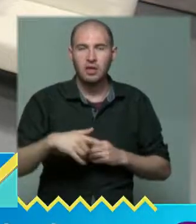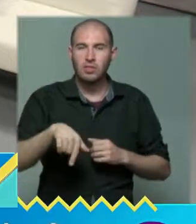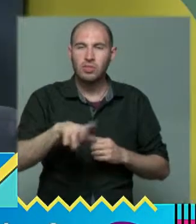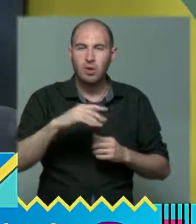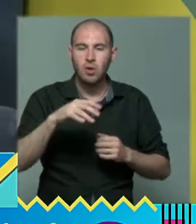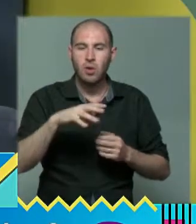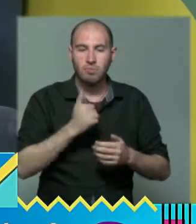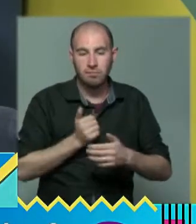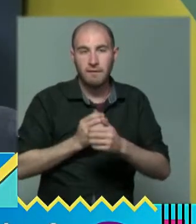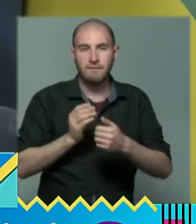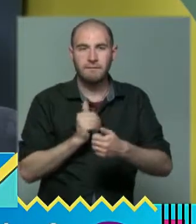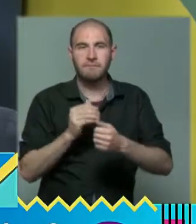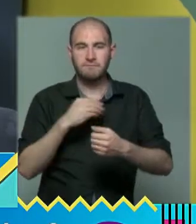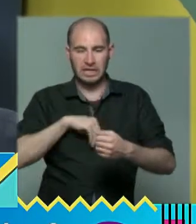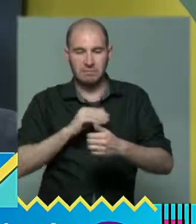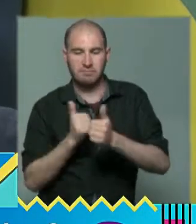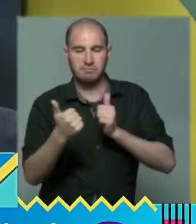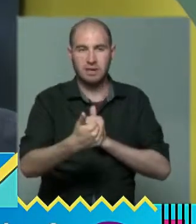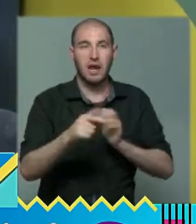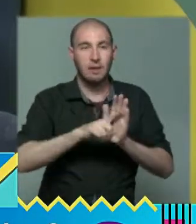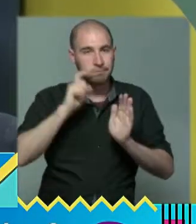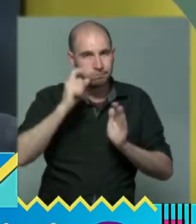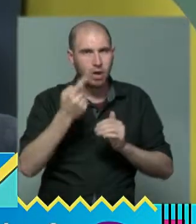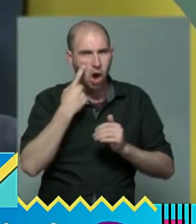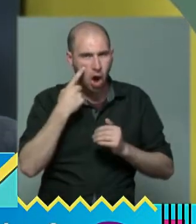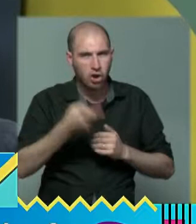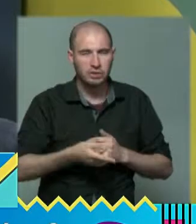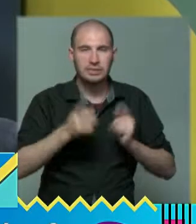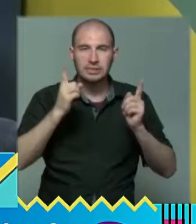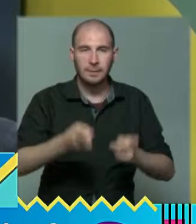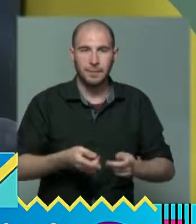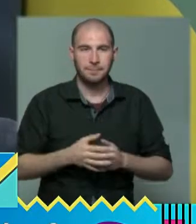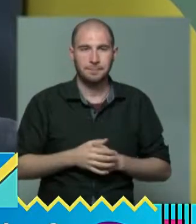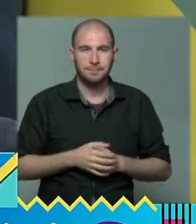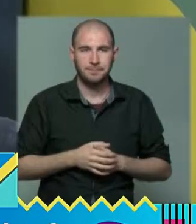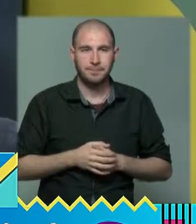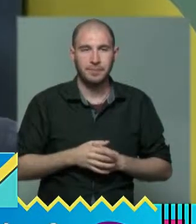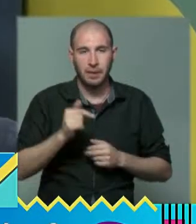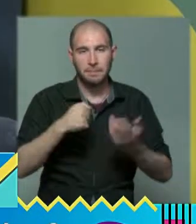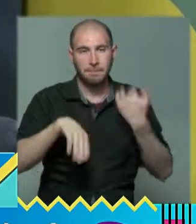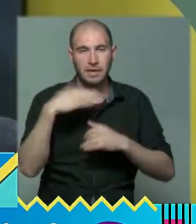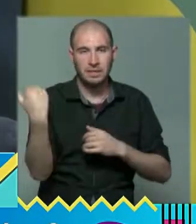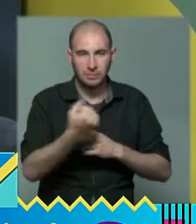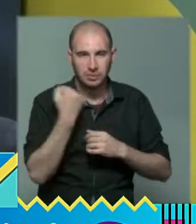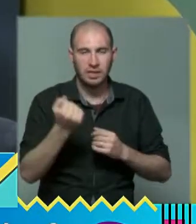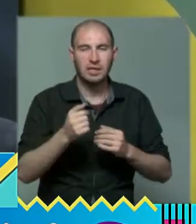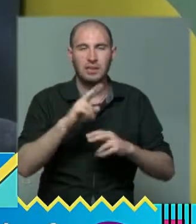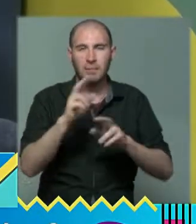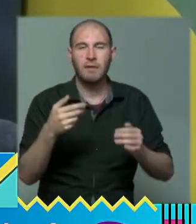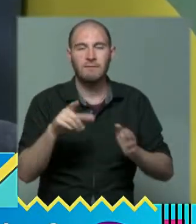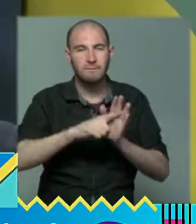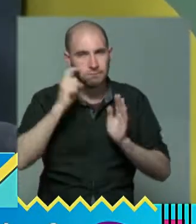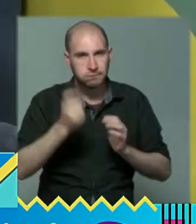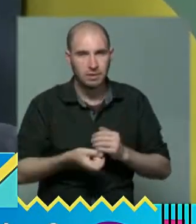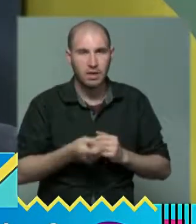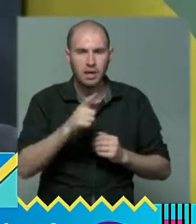en lugar del rol de la víctima, reconocimiento del delito y principalmente, que es lo más importante a nivel criminológico, que ellos